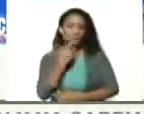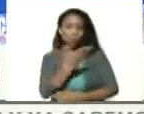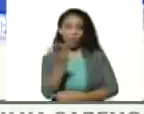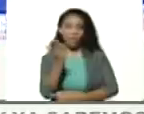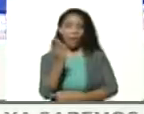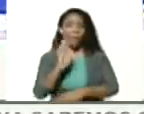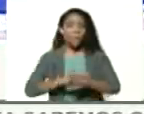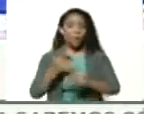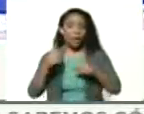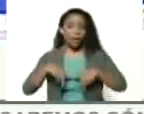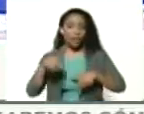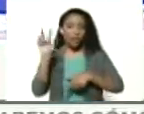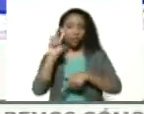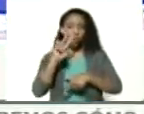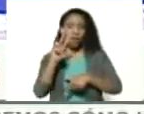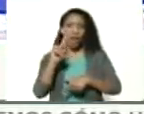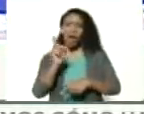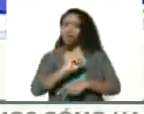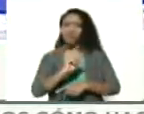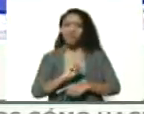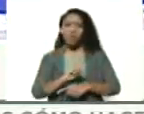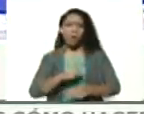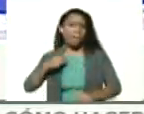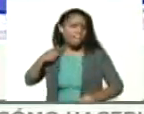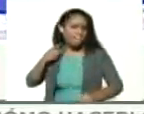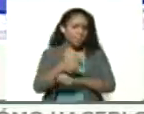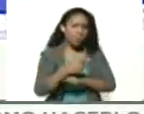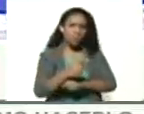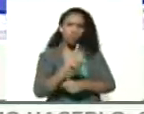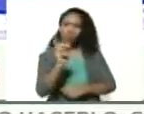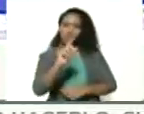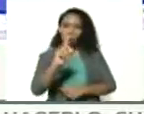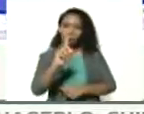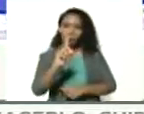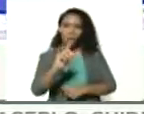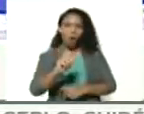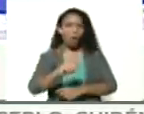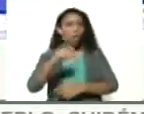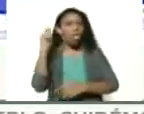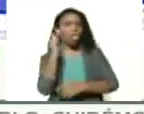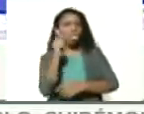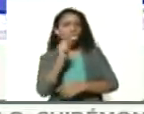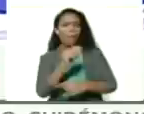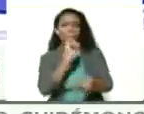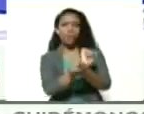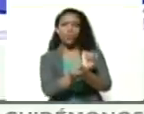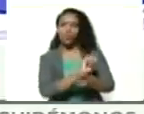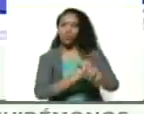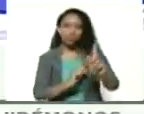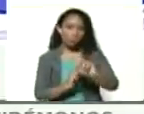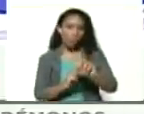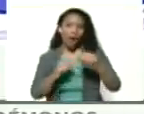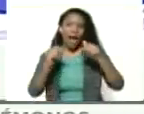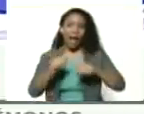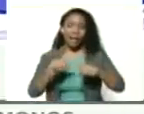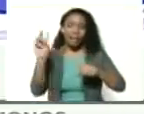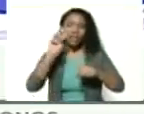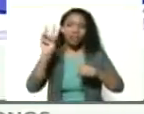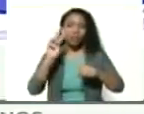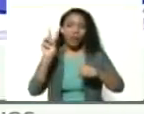porque en Venezuela la cuarentena no es obligatoria, no es por toque de queda. En Venezuela la